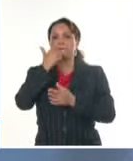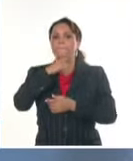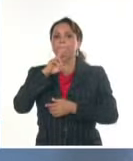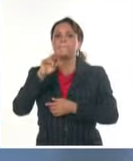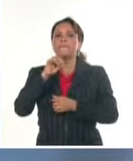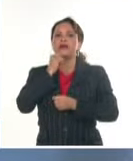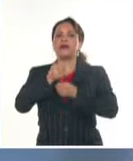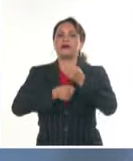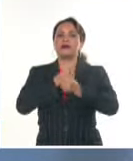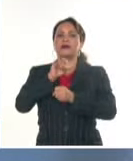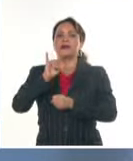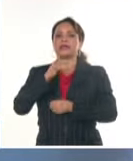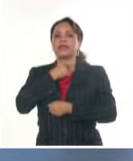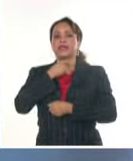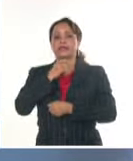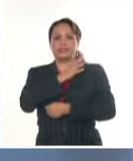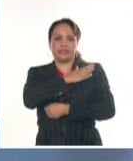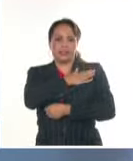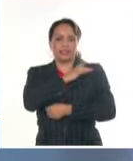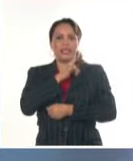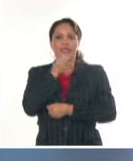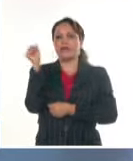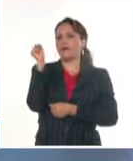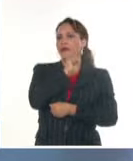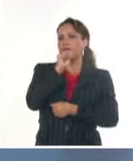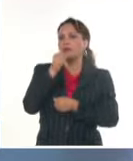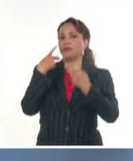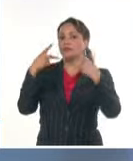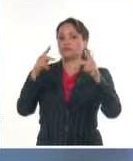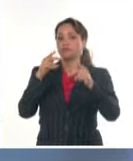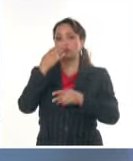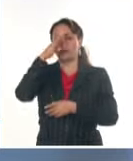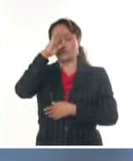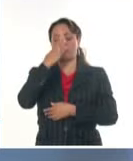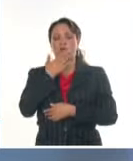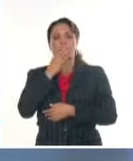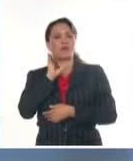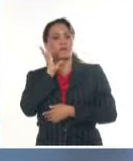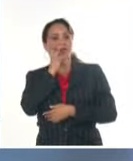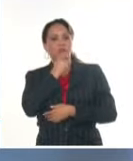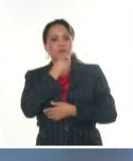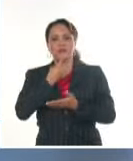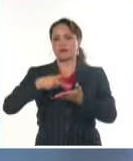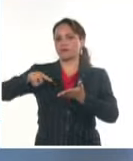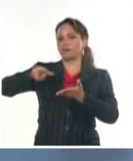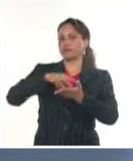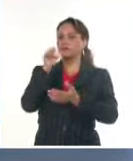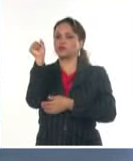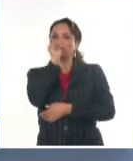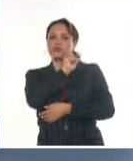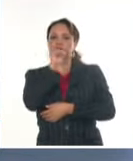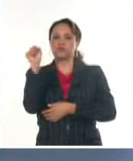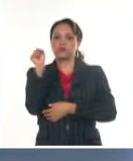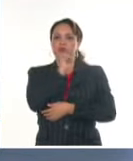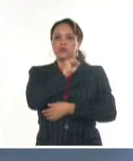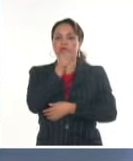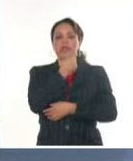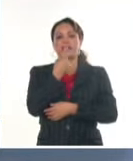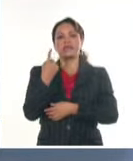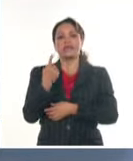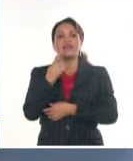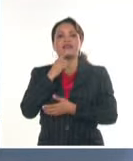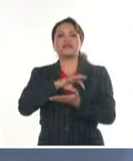compositora y pianista ha sido fiel exponente de la canción romántica, el feeling y el bolero, incursionando con gracia en cada uno de